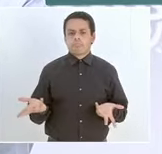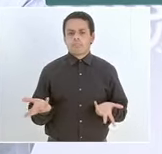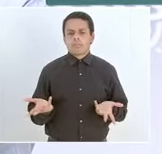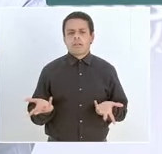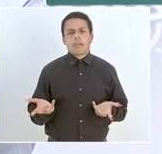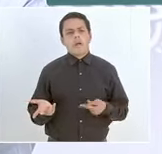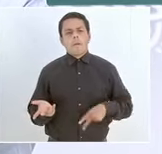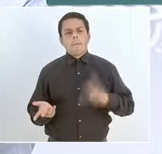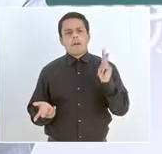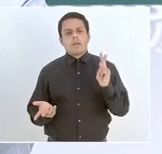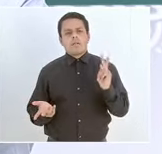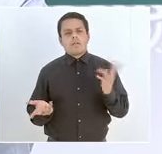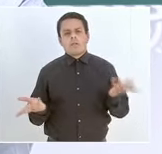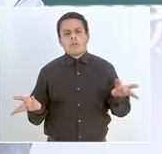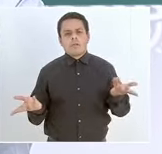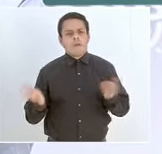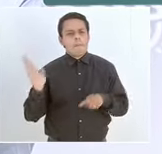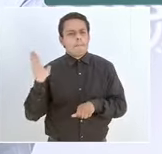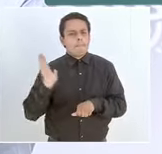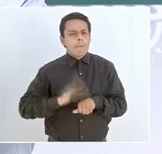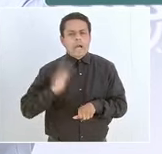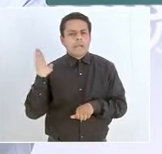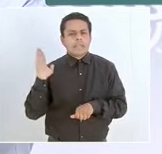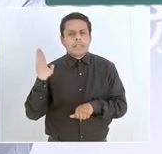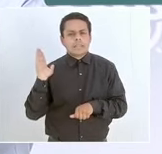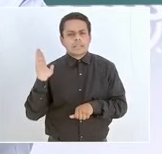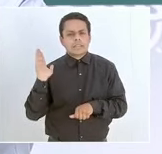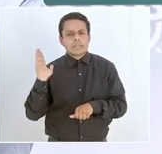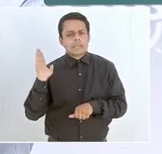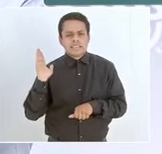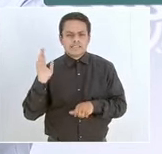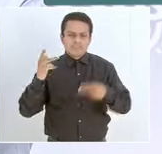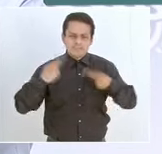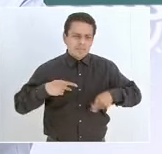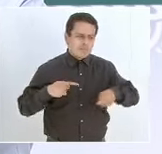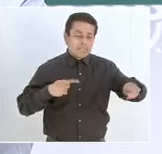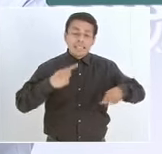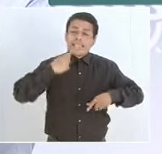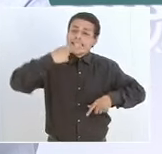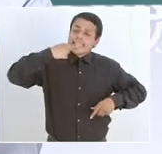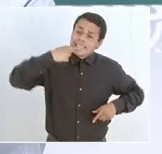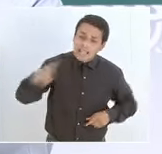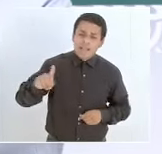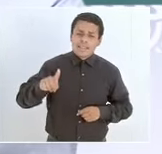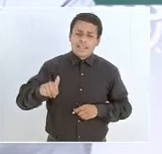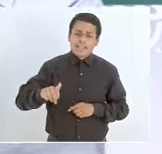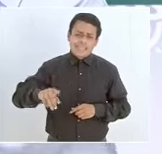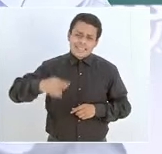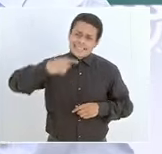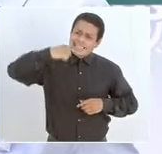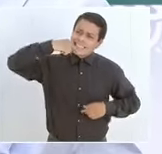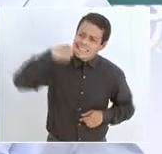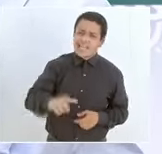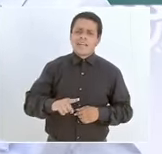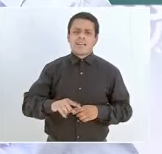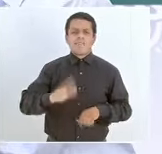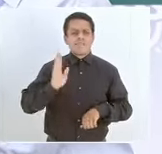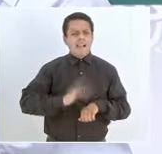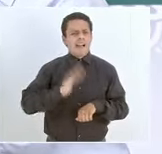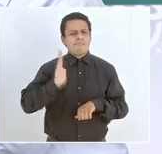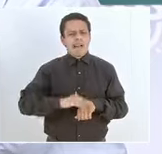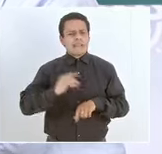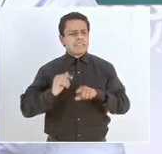Pero lo más demandado en estos tiempos por nuestro